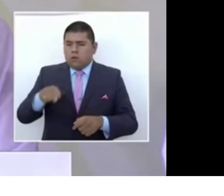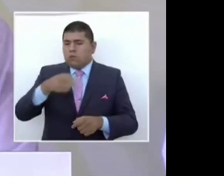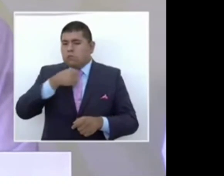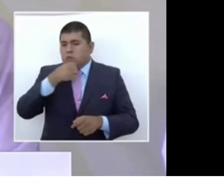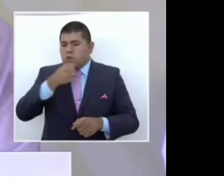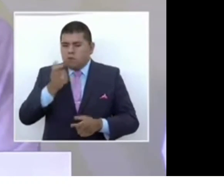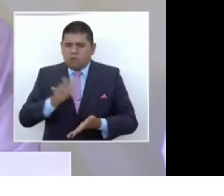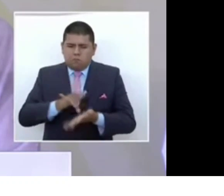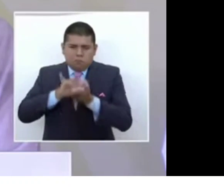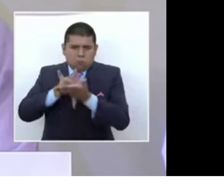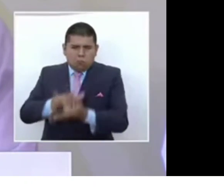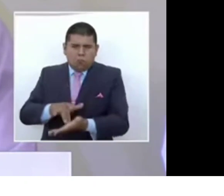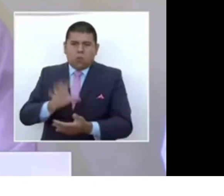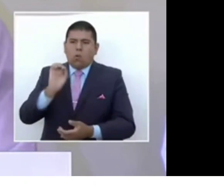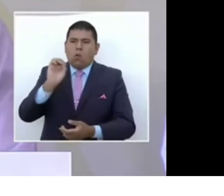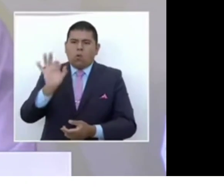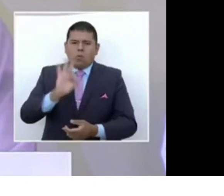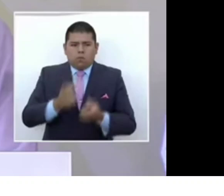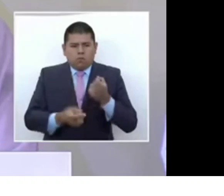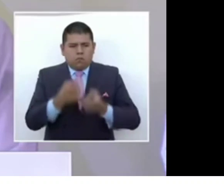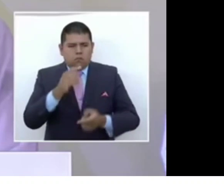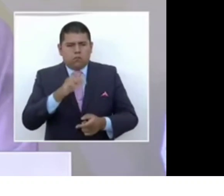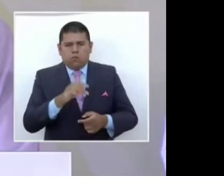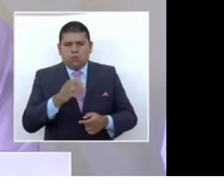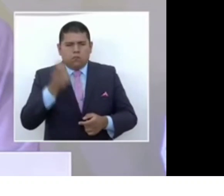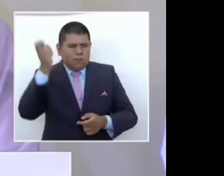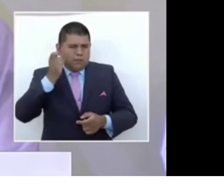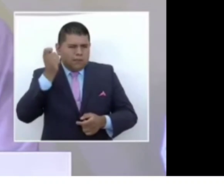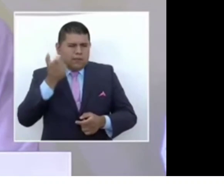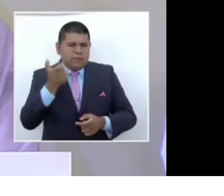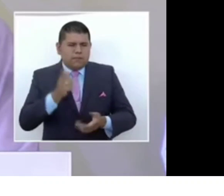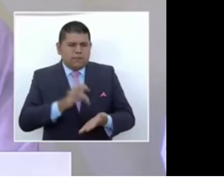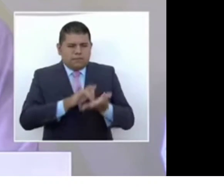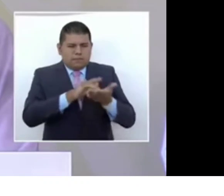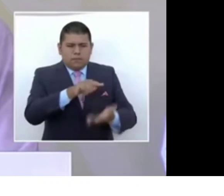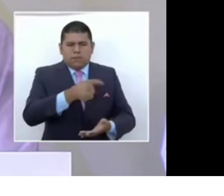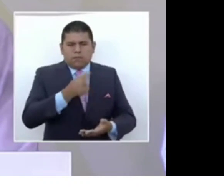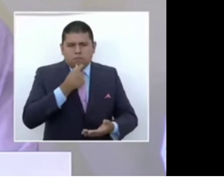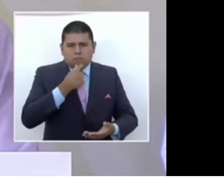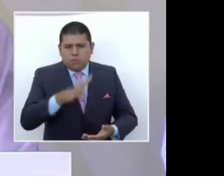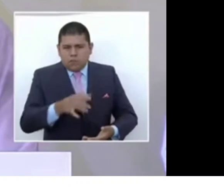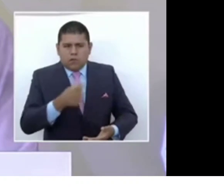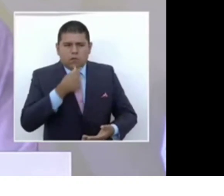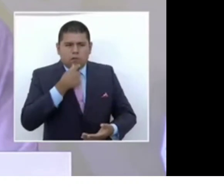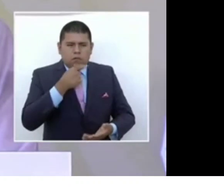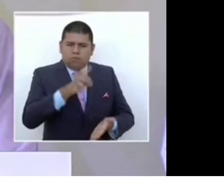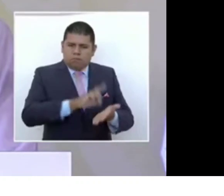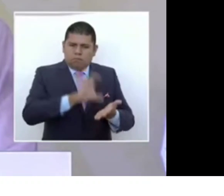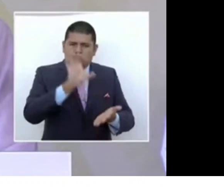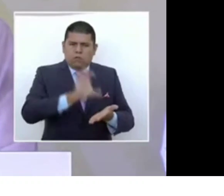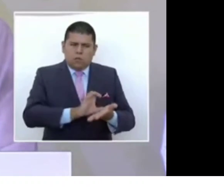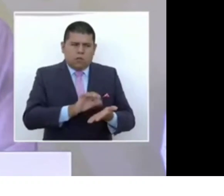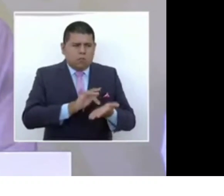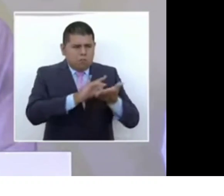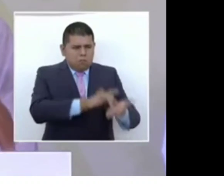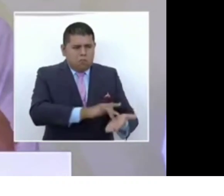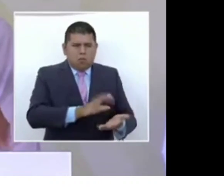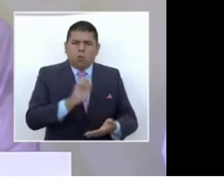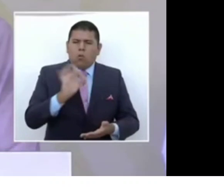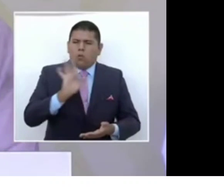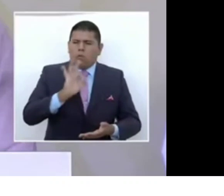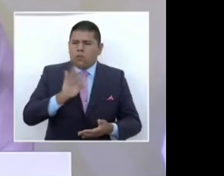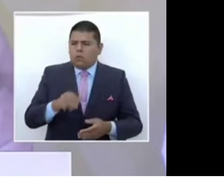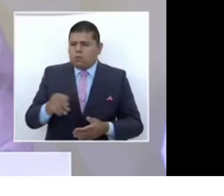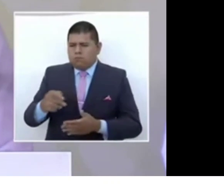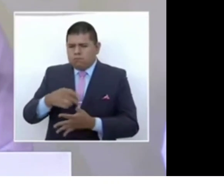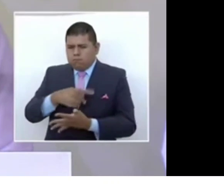mayor, o una pensión porque es una niña, un niño con discapacidad, o está en el